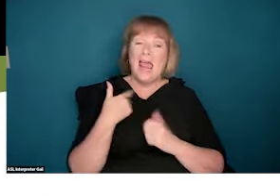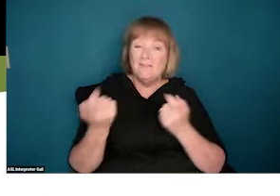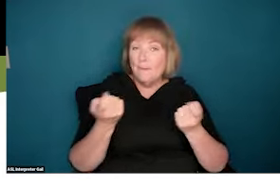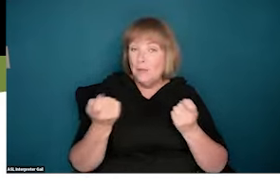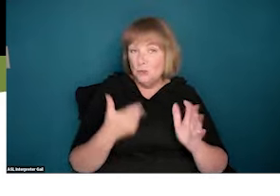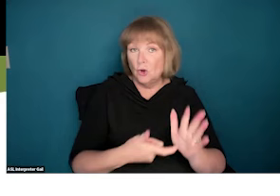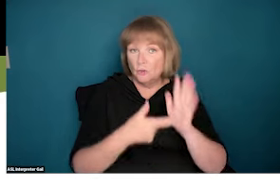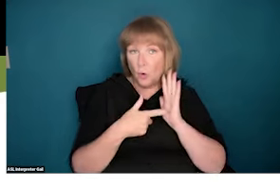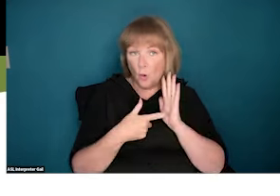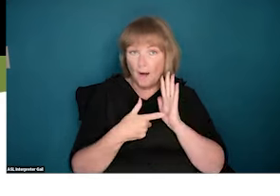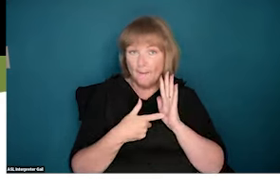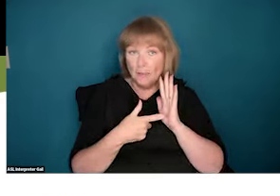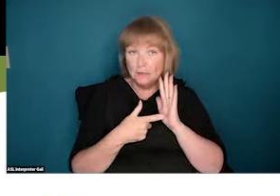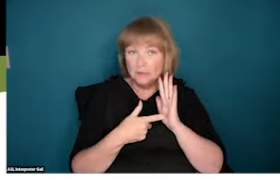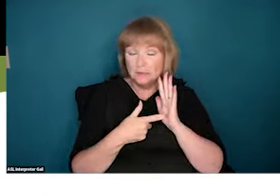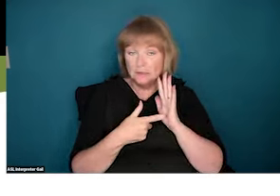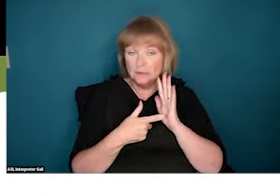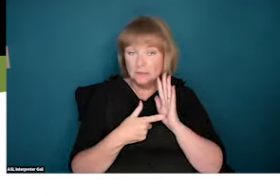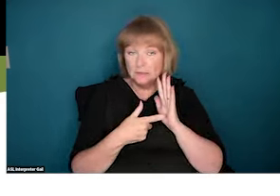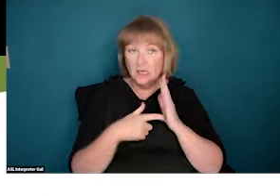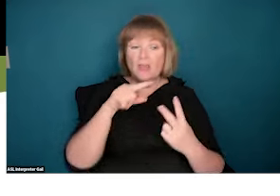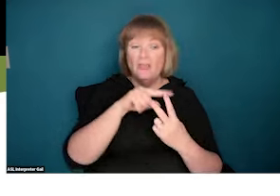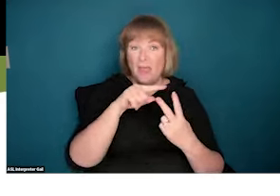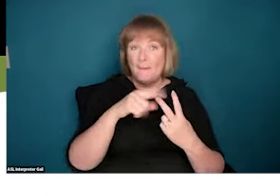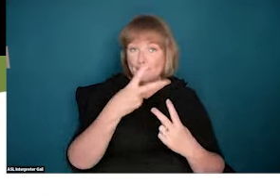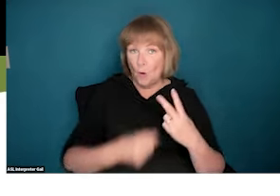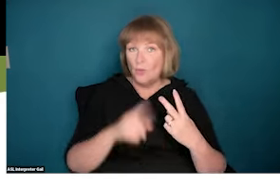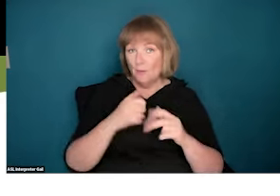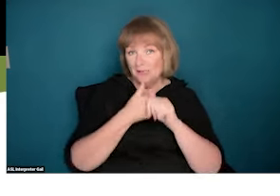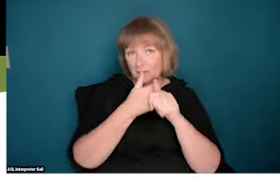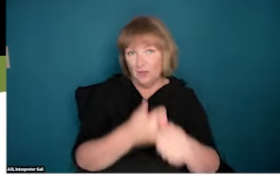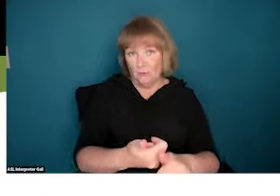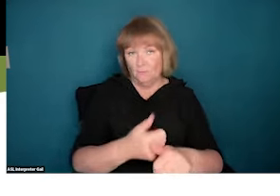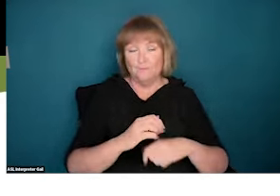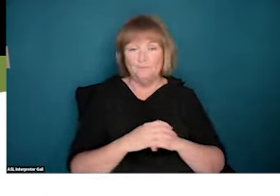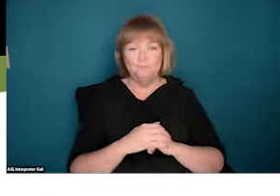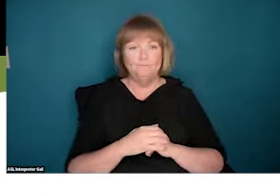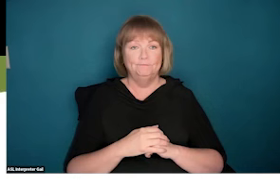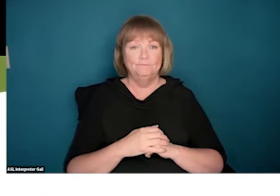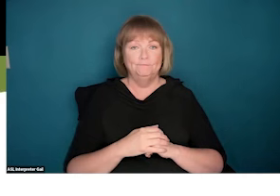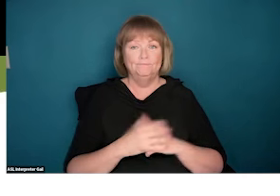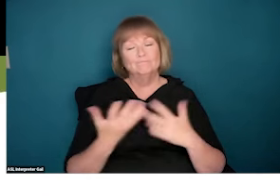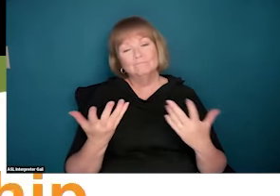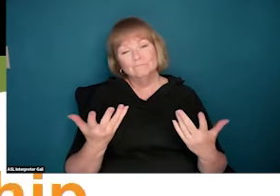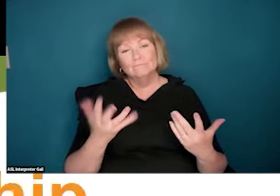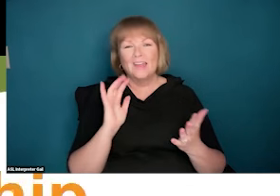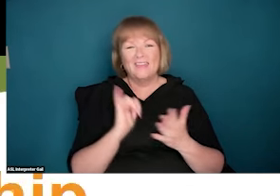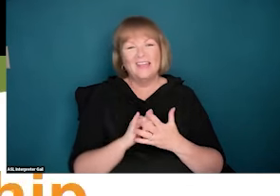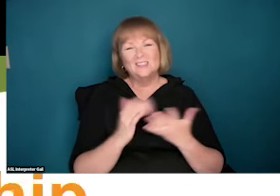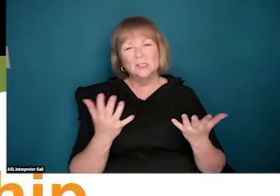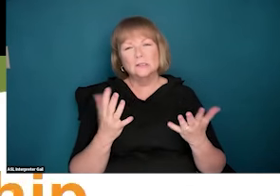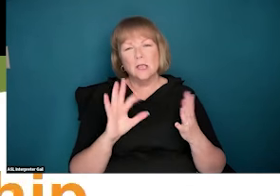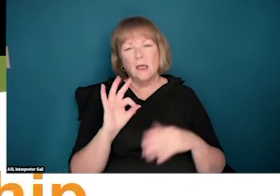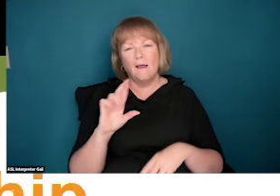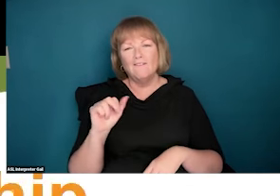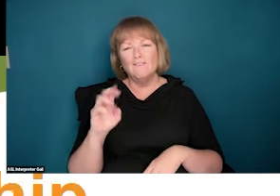específicamente escritos, lo que puede y lo que no puede hacer. Entonces, y la persona que tiene la custodia tiene